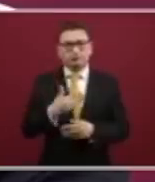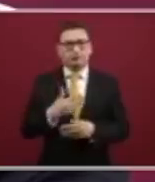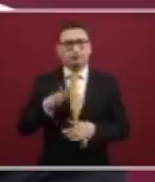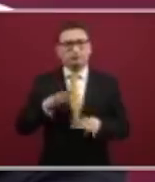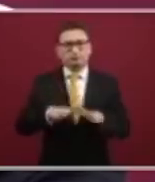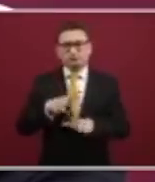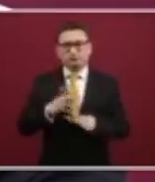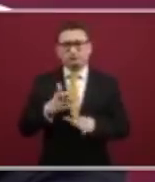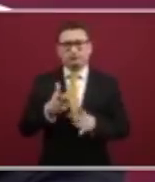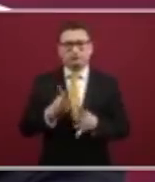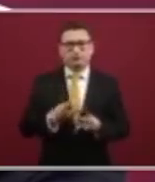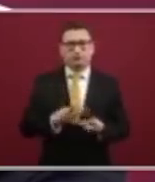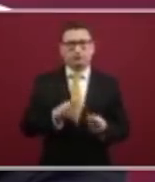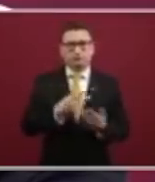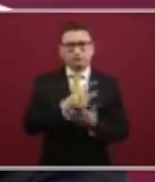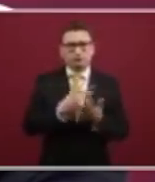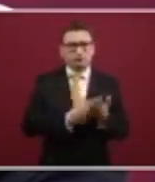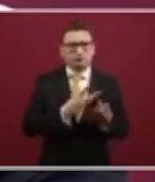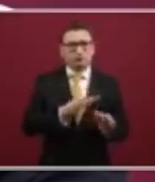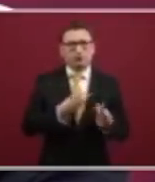muchas veces corrupción.